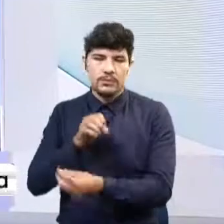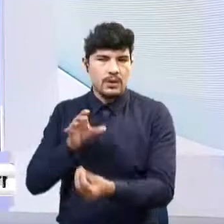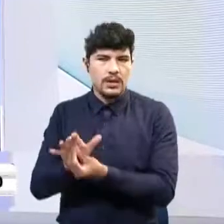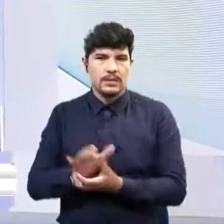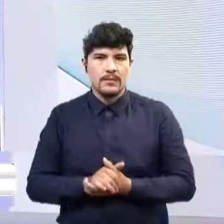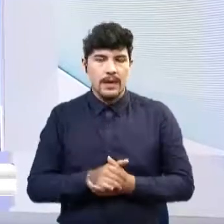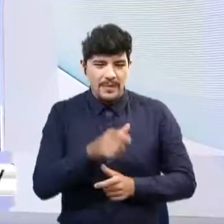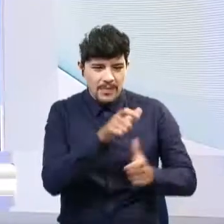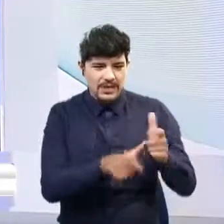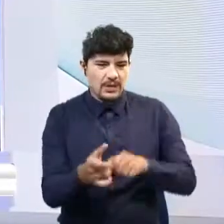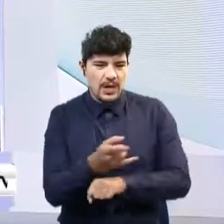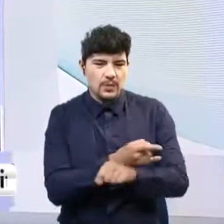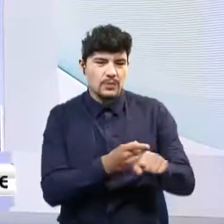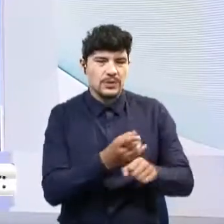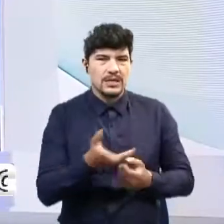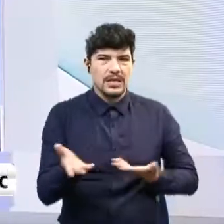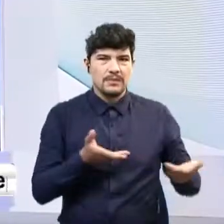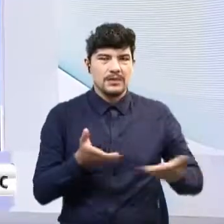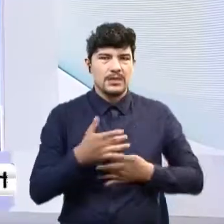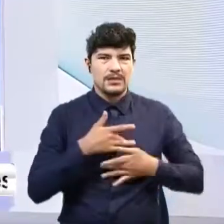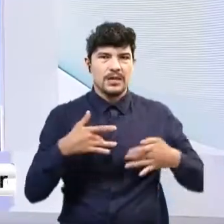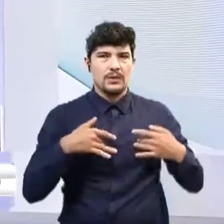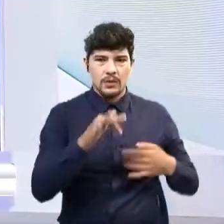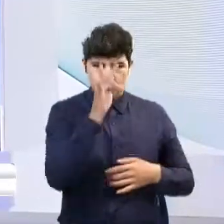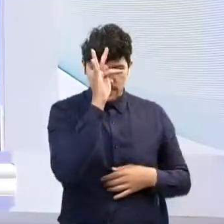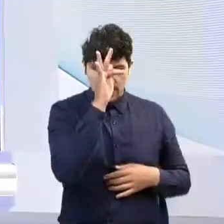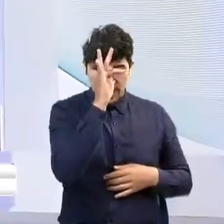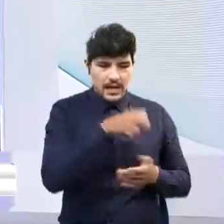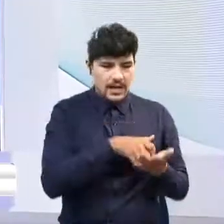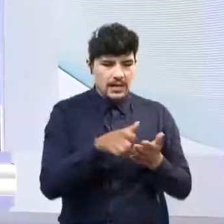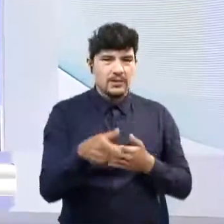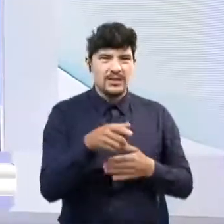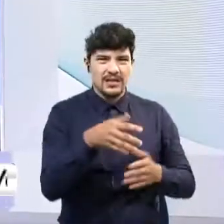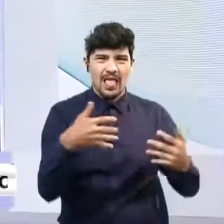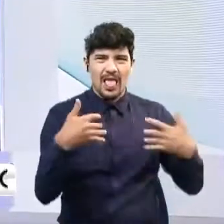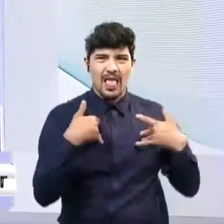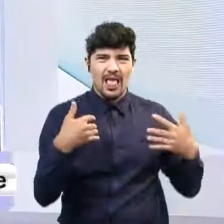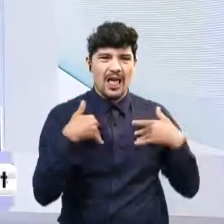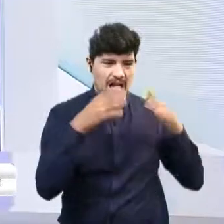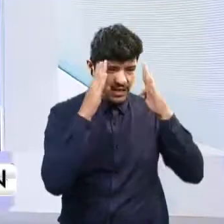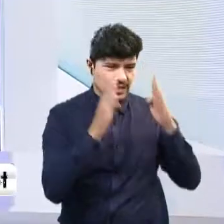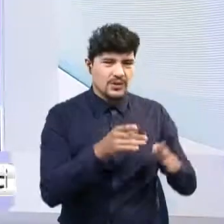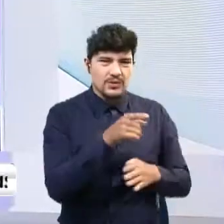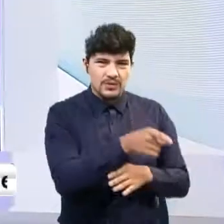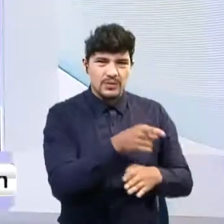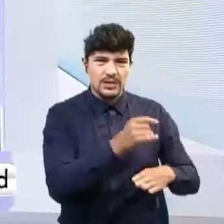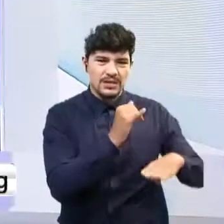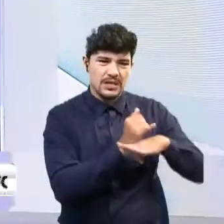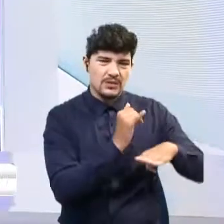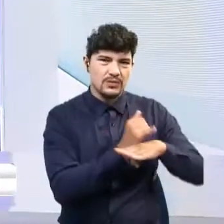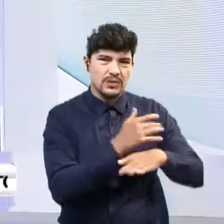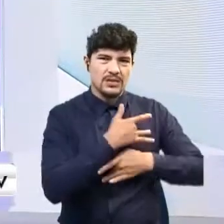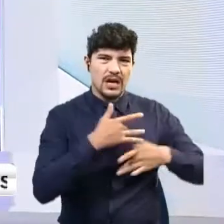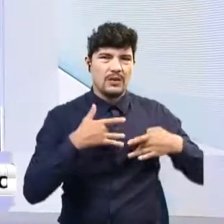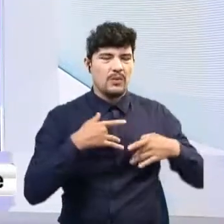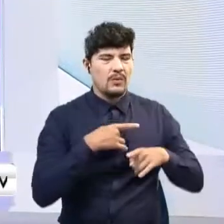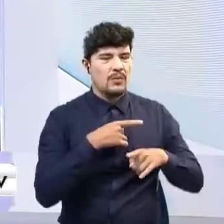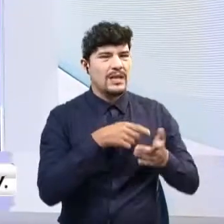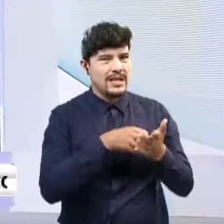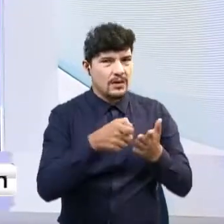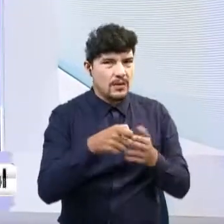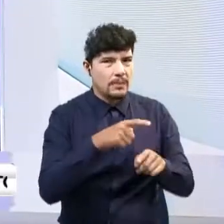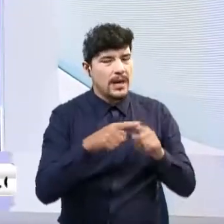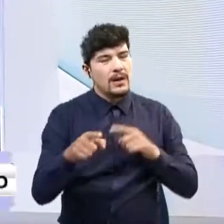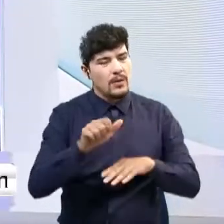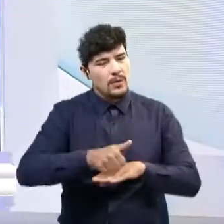de usuarios del servicio de salud del hospital mente jon se quejan de la atención de la institución pero qué dicen los usuarios y también el gerente hacemos contacto